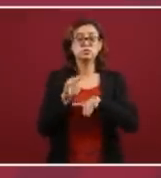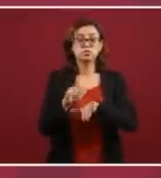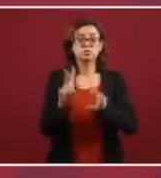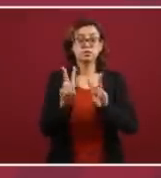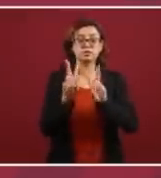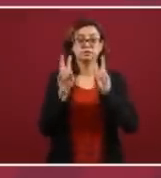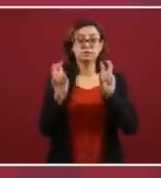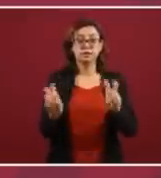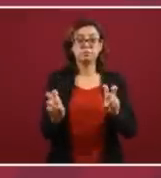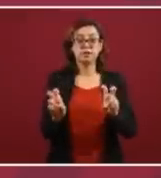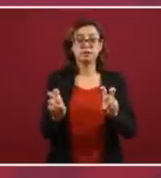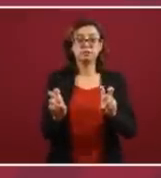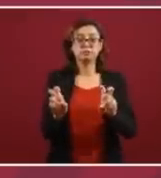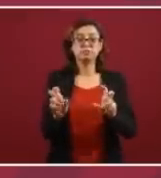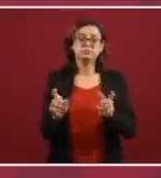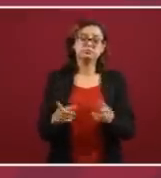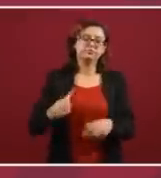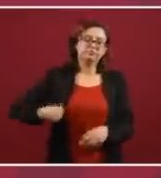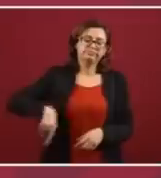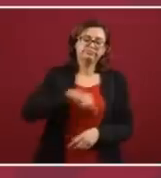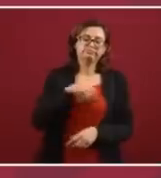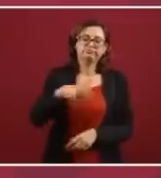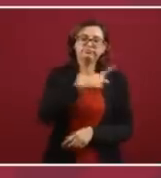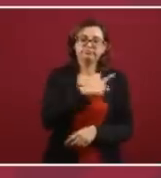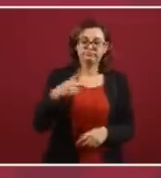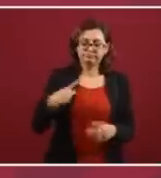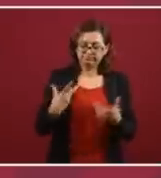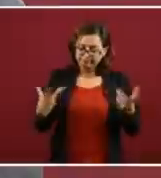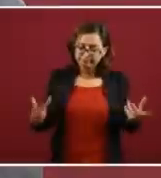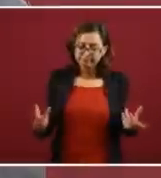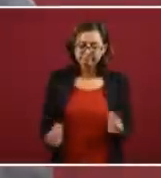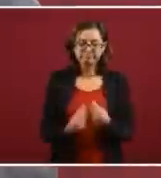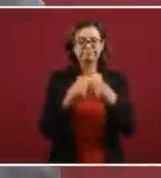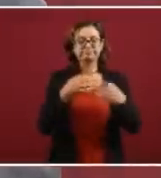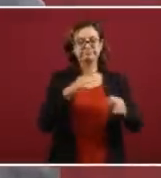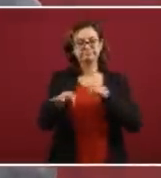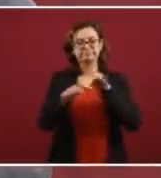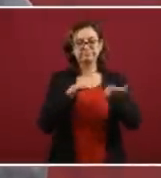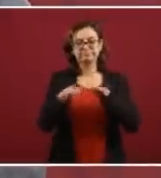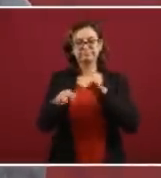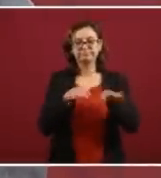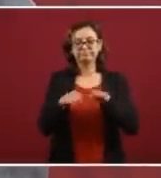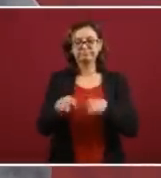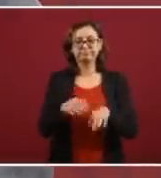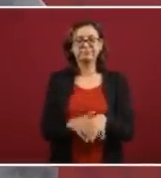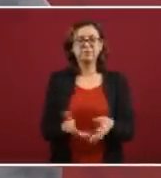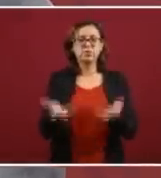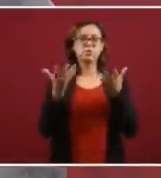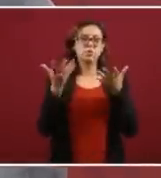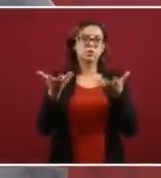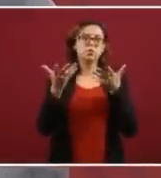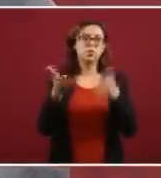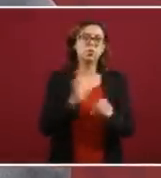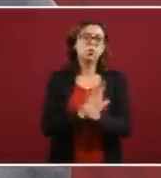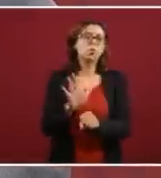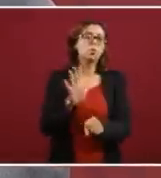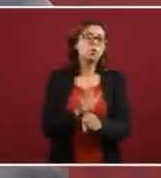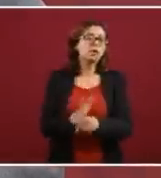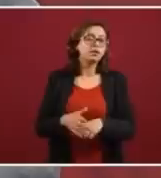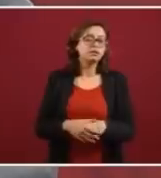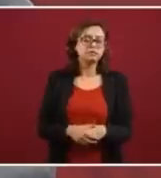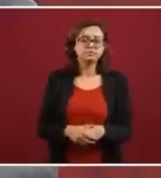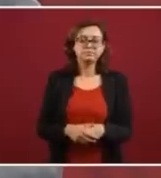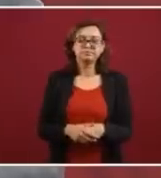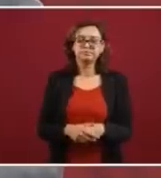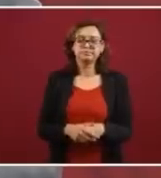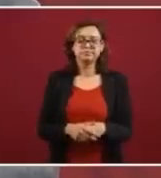tenemos que trabajar juntos. Lo deseable es que sea en